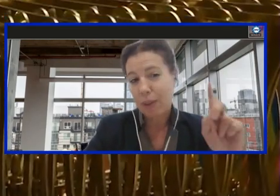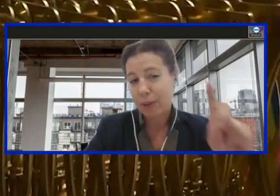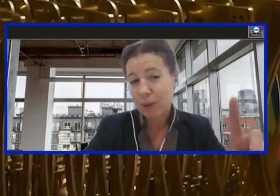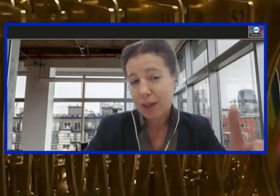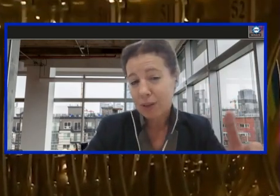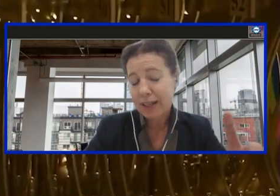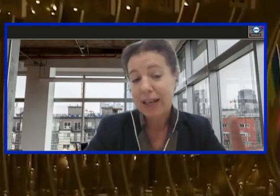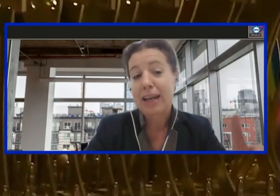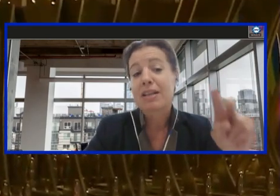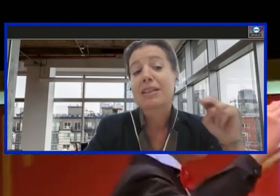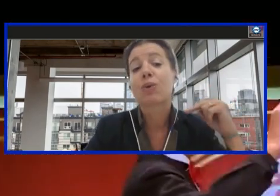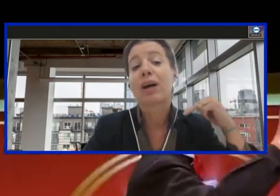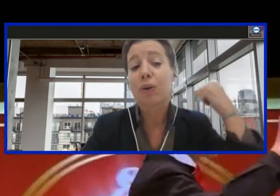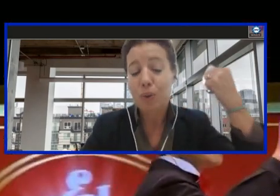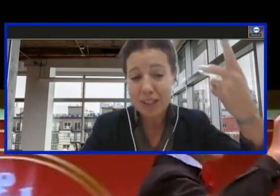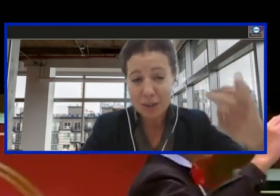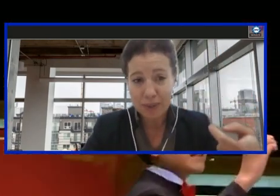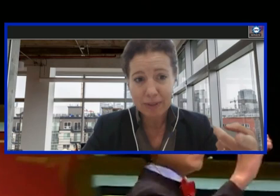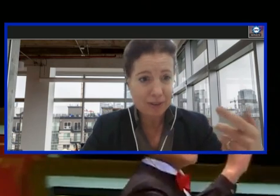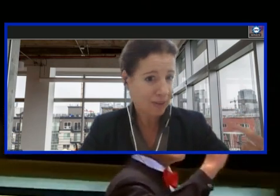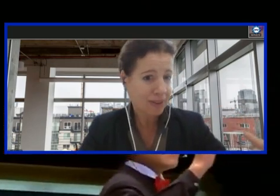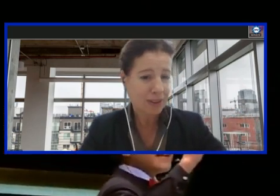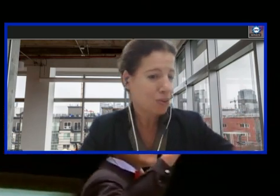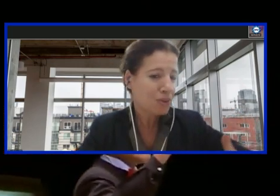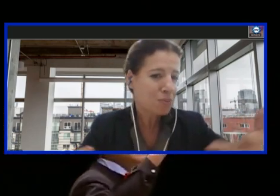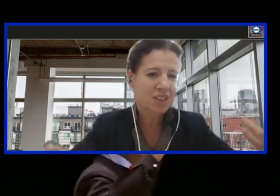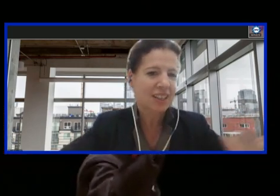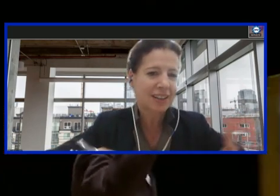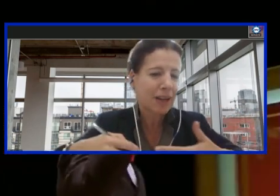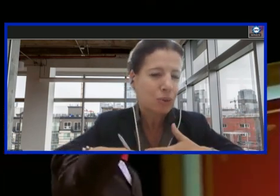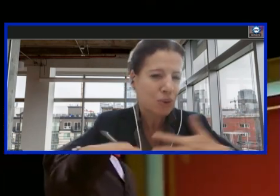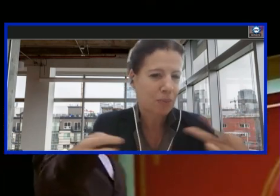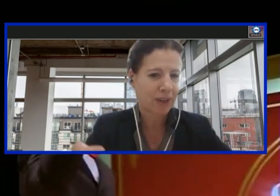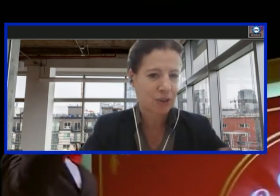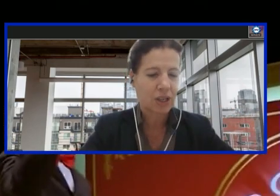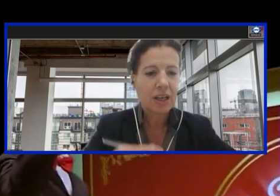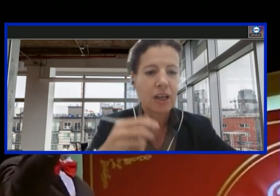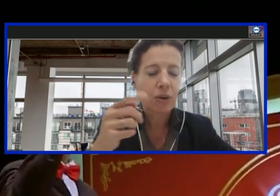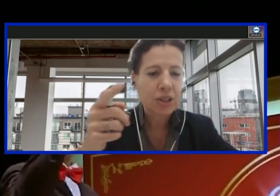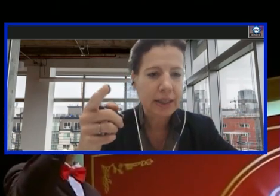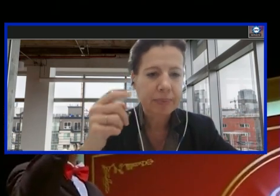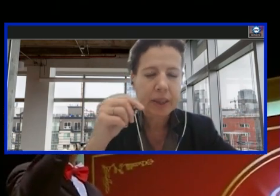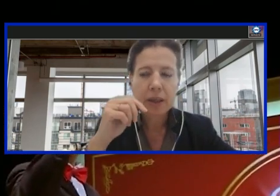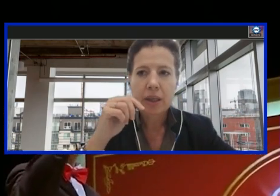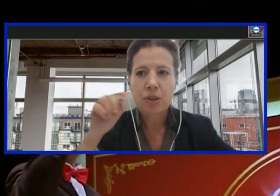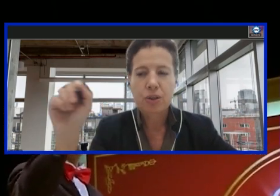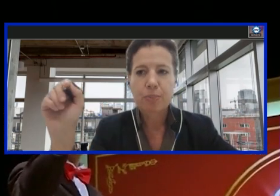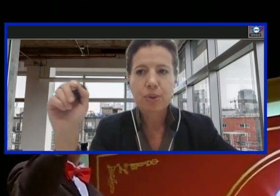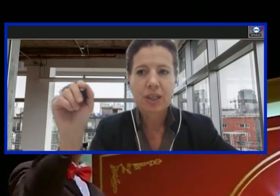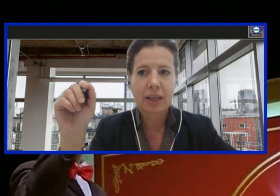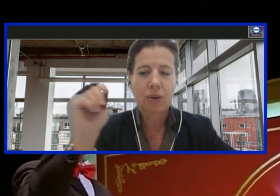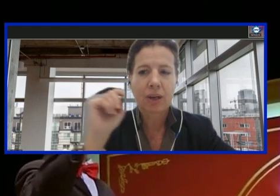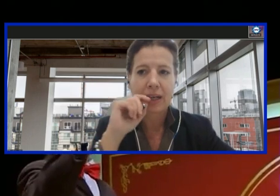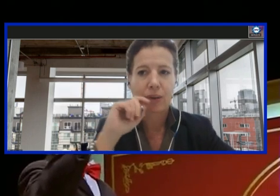se cree que cuando le toca la lotería le va a tocar otra segunda vez, ¿no? Y entonces se atreve a todo tipo de gastos. Y luego están esos